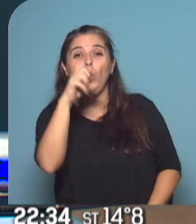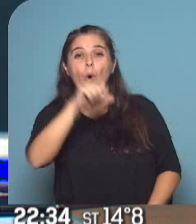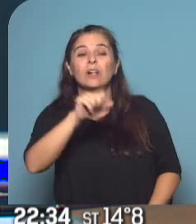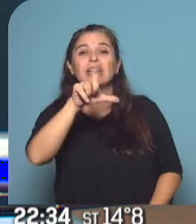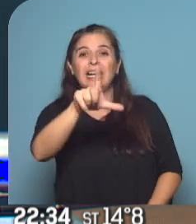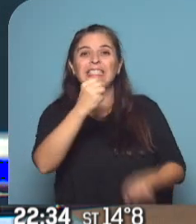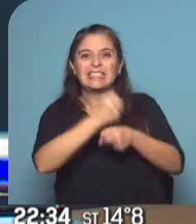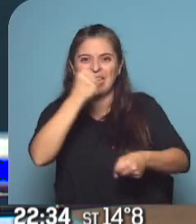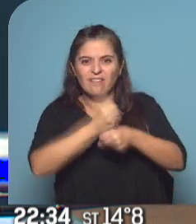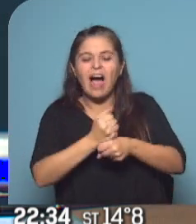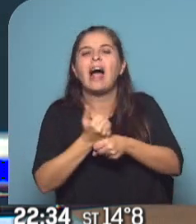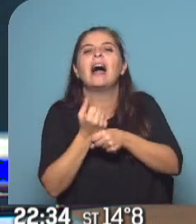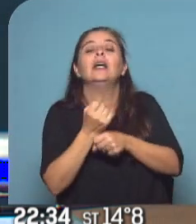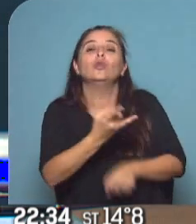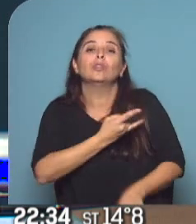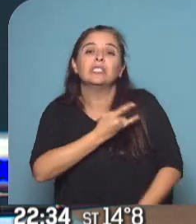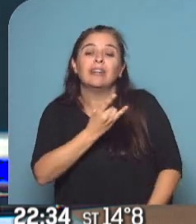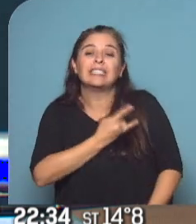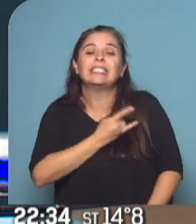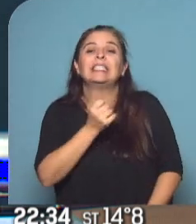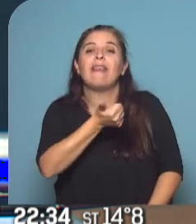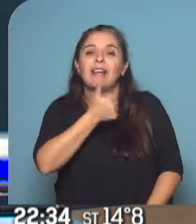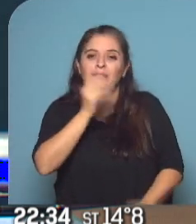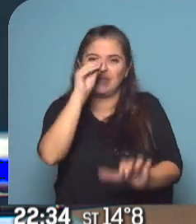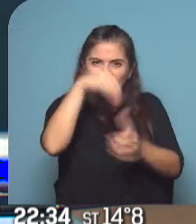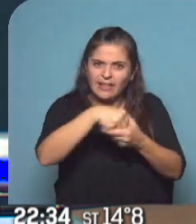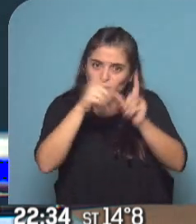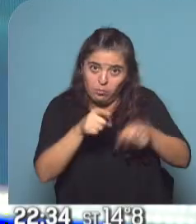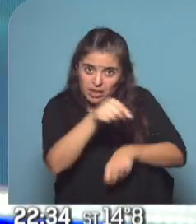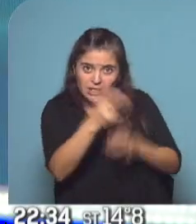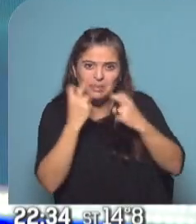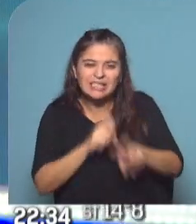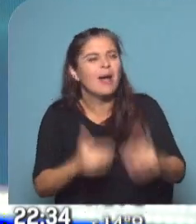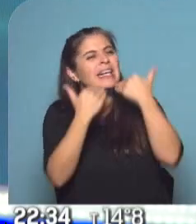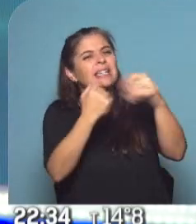general sarmiento de quilmes investigador muchísimas gracias por haber estado esta noche con nosotros